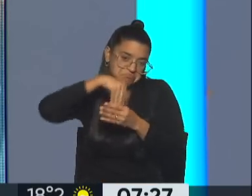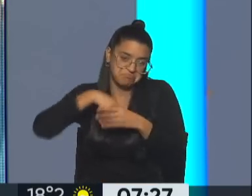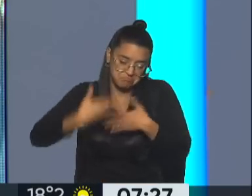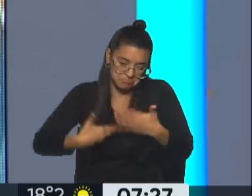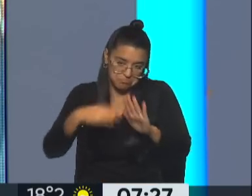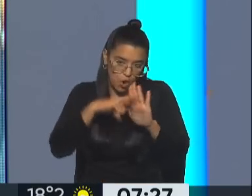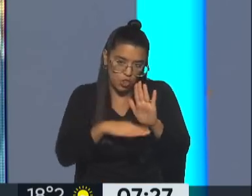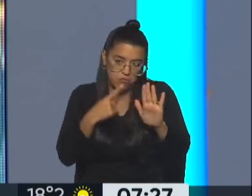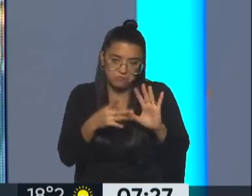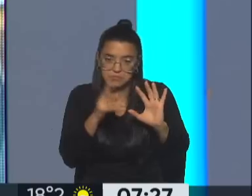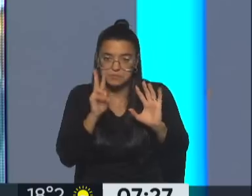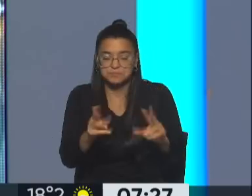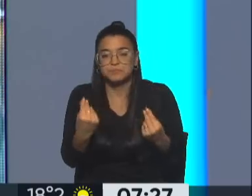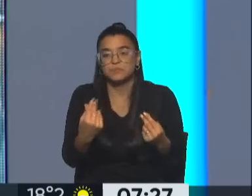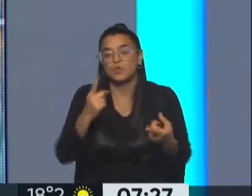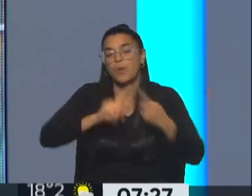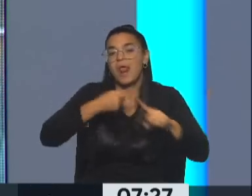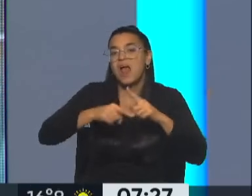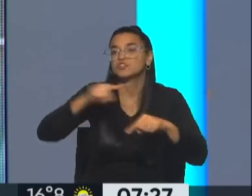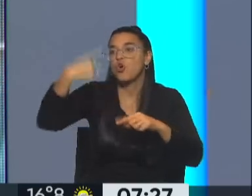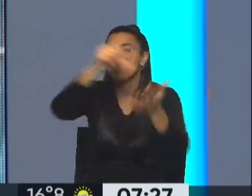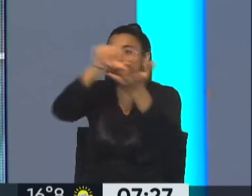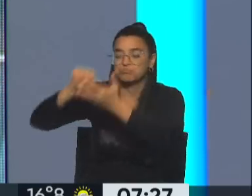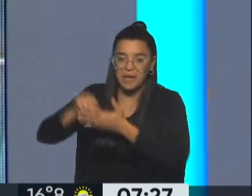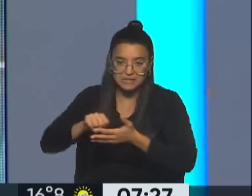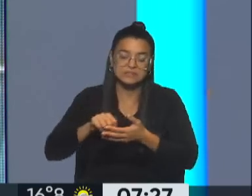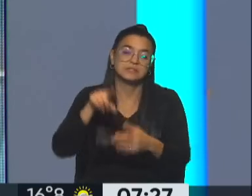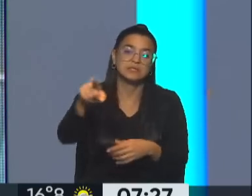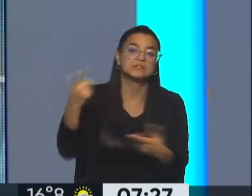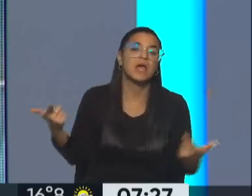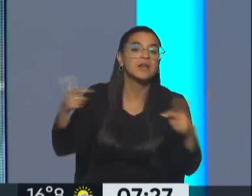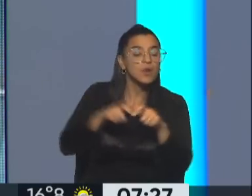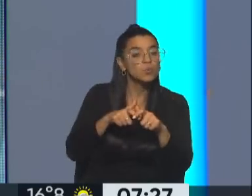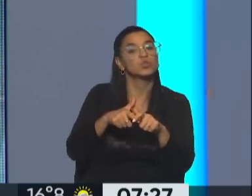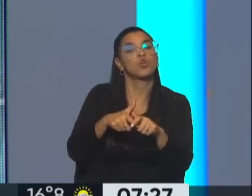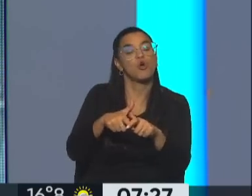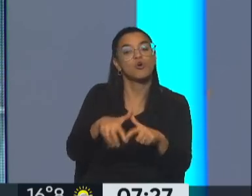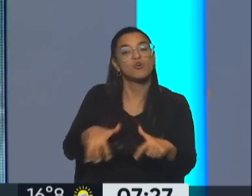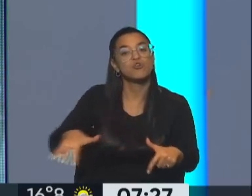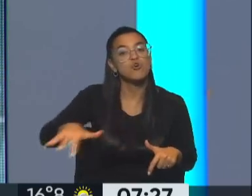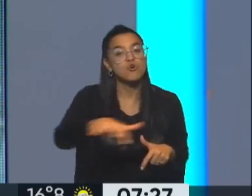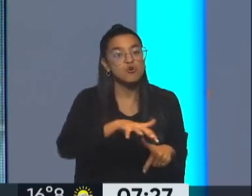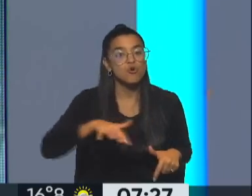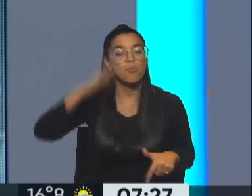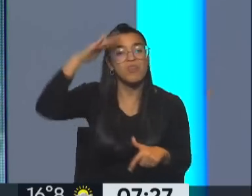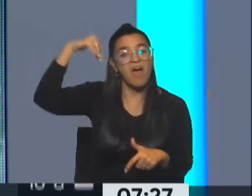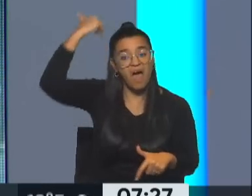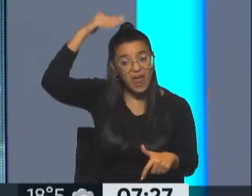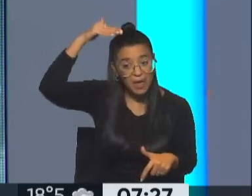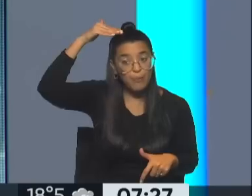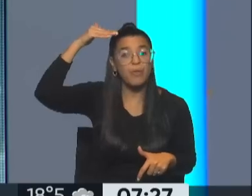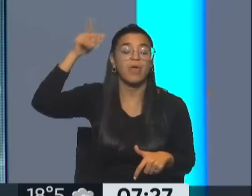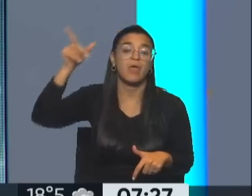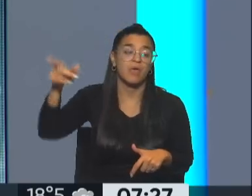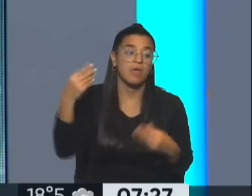protocolar, vinculada con las relaciones exteriores, una reunión con la comunidad árabe que se